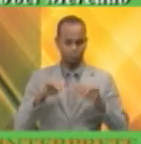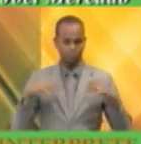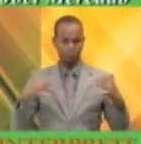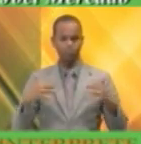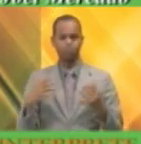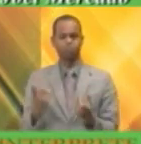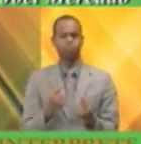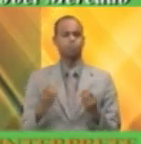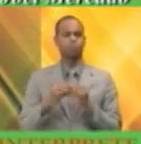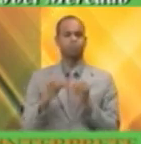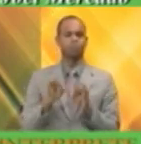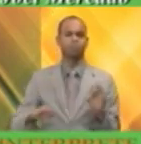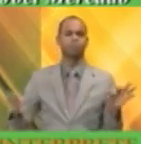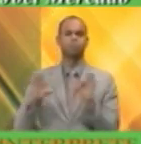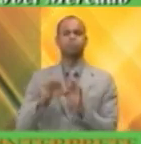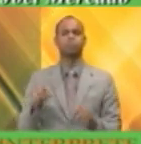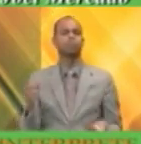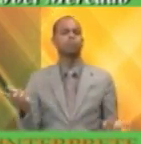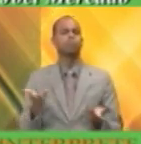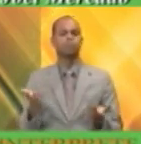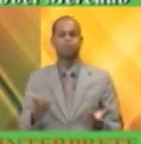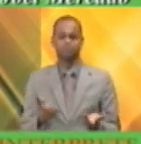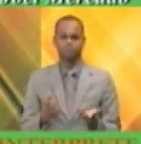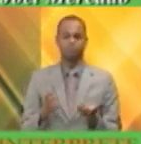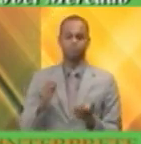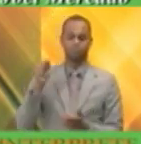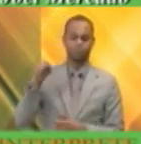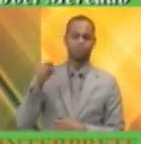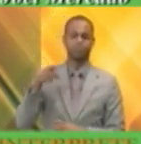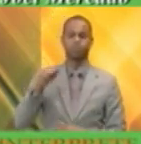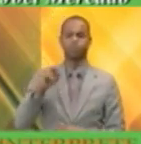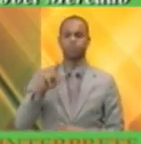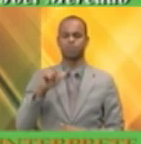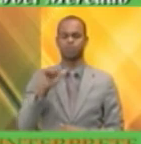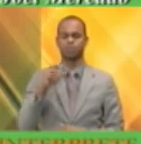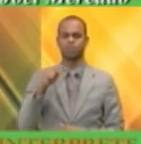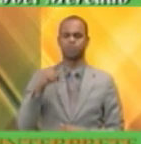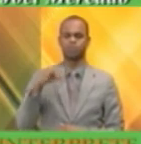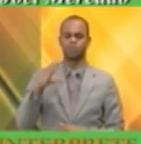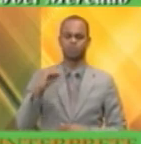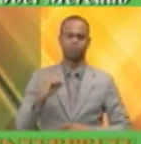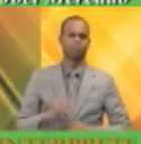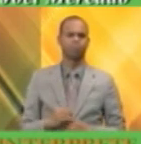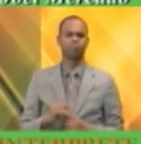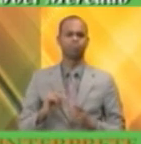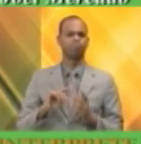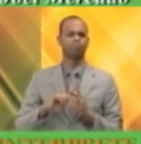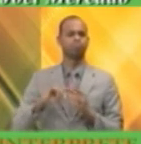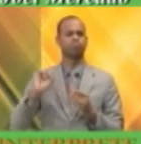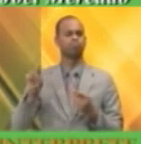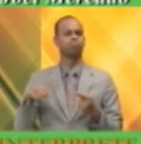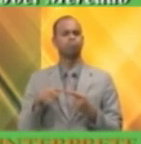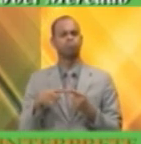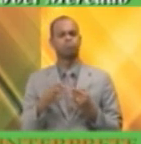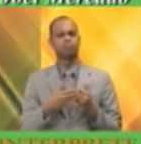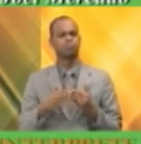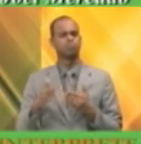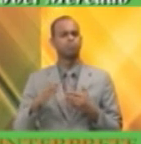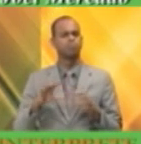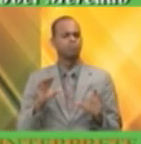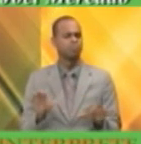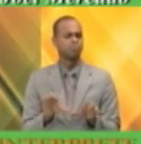más importante son los Juegos Paralímpicos. Y ¿desde cuándo se están llevando a cabo los Juegos Paralímpicos? Porque no hace mucho